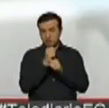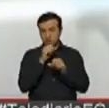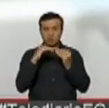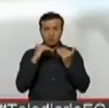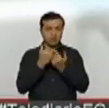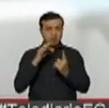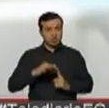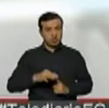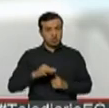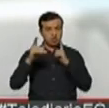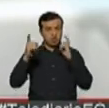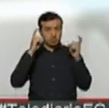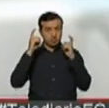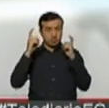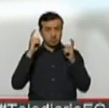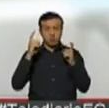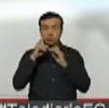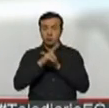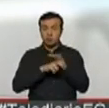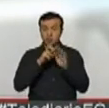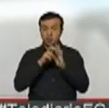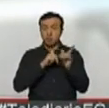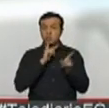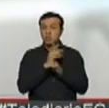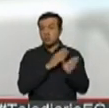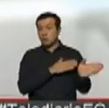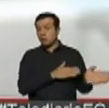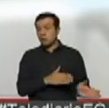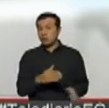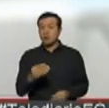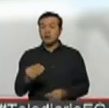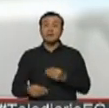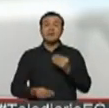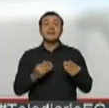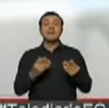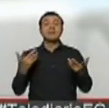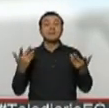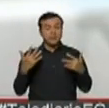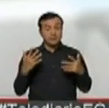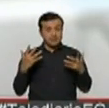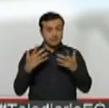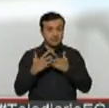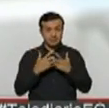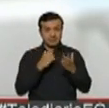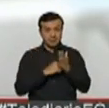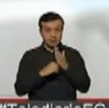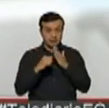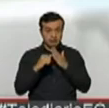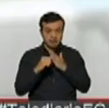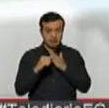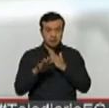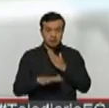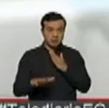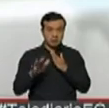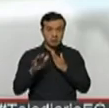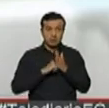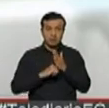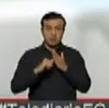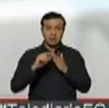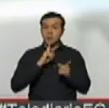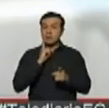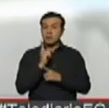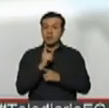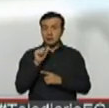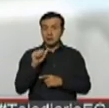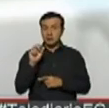Especial para el Control de la Minería Ilegal, SECMI, a través del cual hemos articulado con el Ministerio de Minería en su momento, con la Agencia de